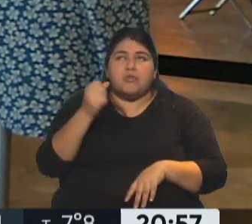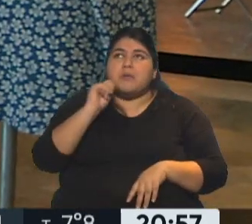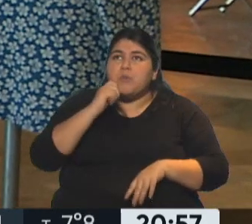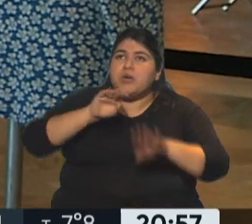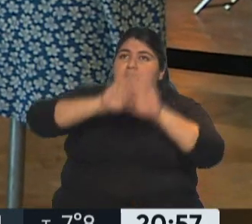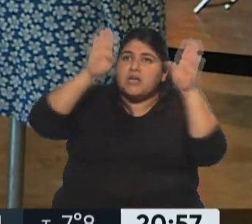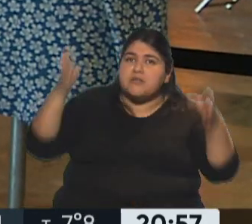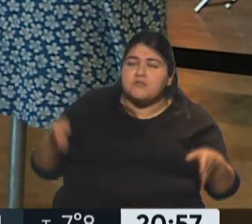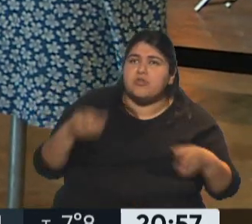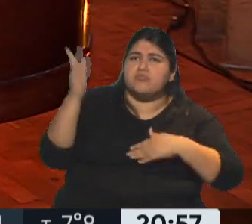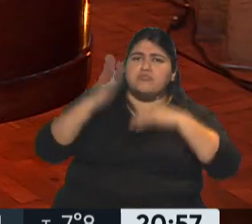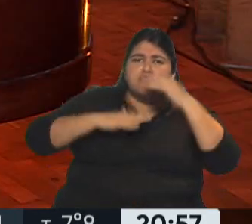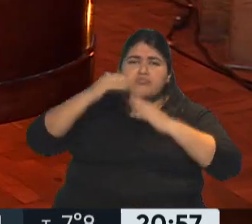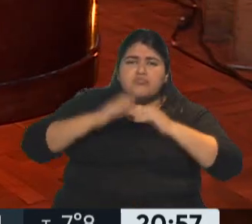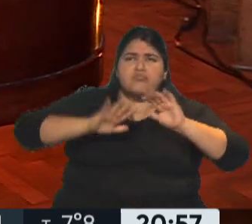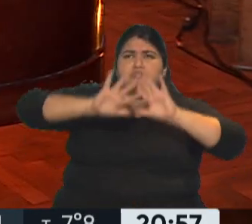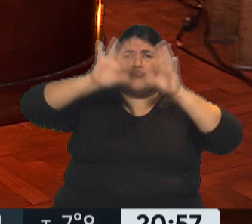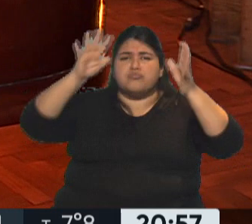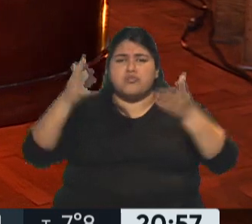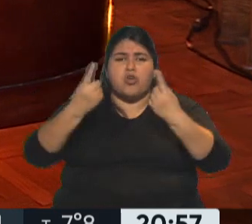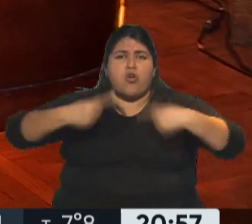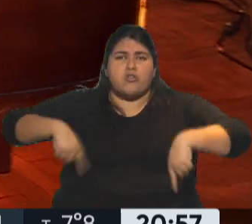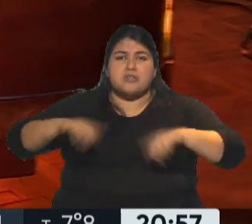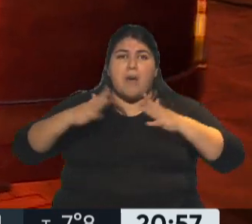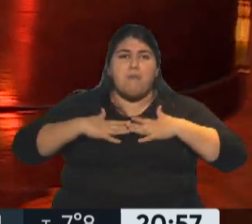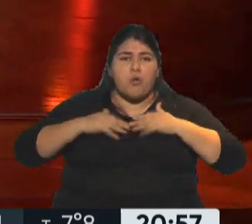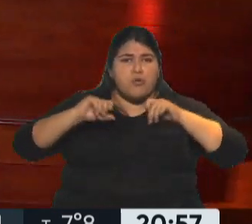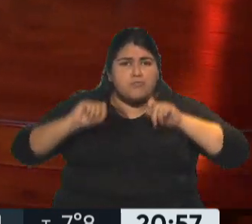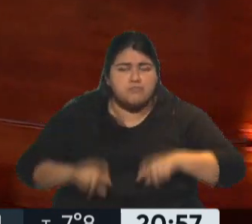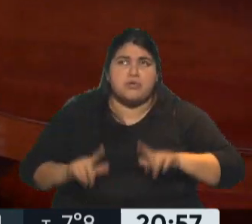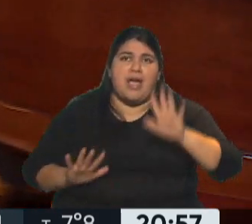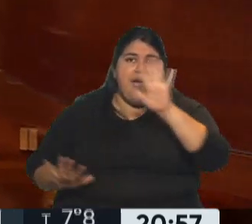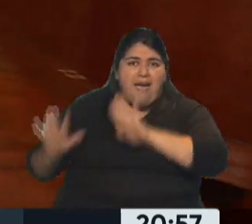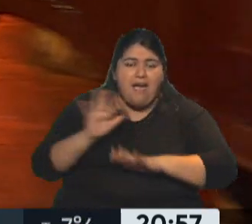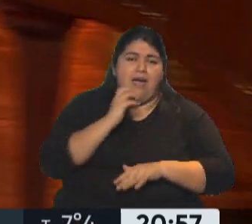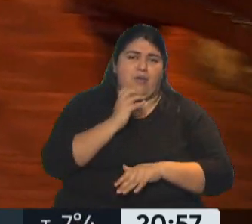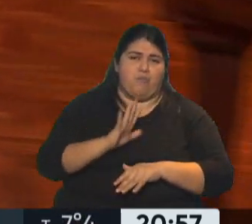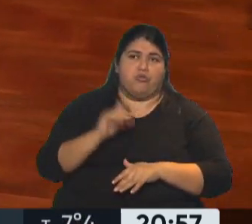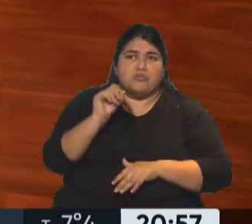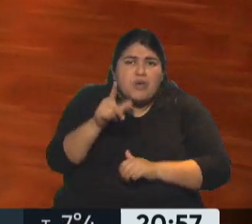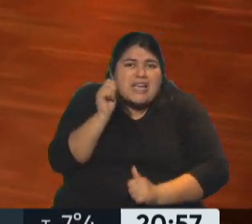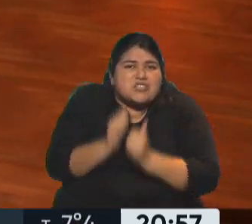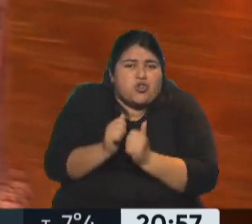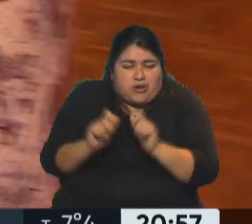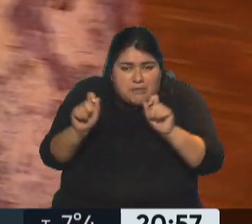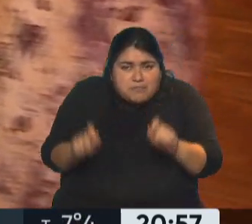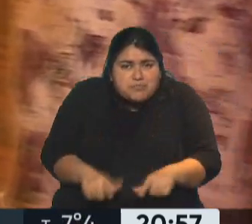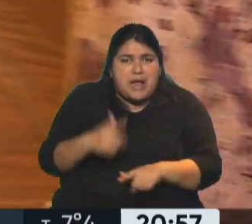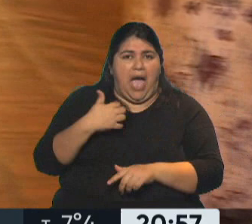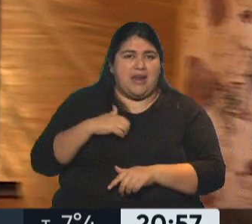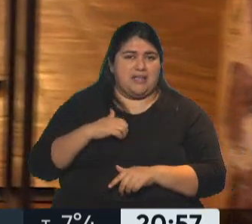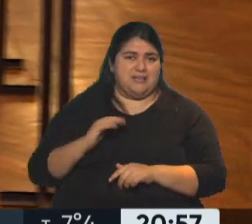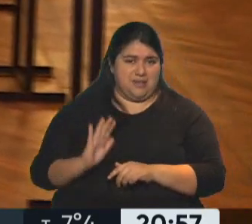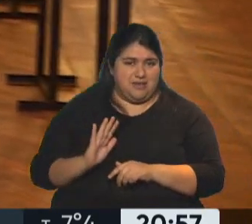cuando restauran todo lo que es patrimonio histórico, porque es la historia nuestra, la historia